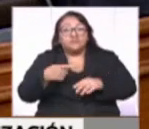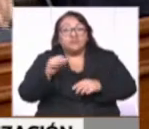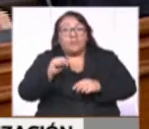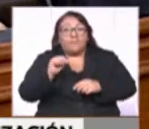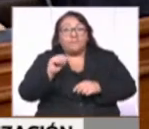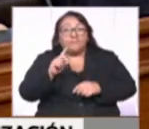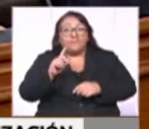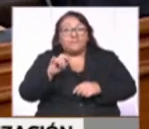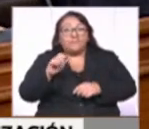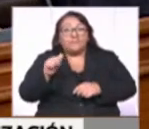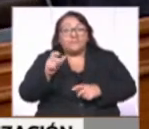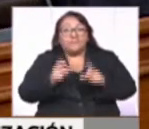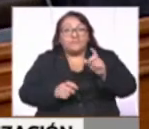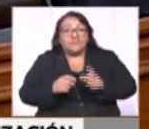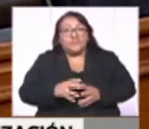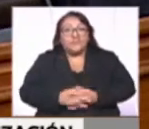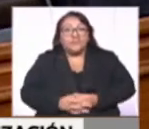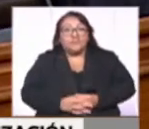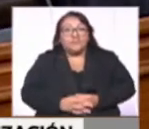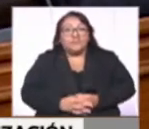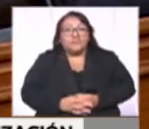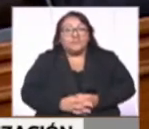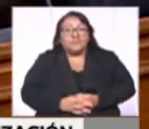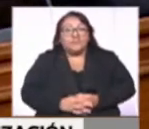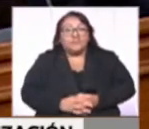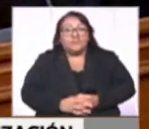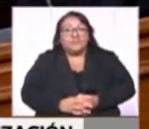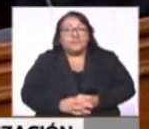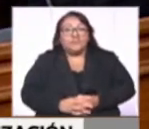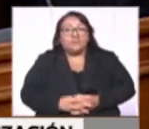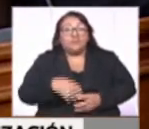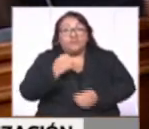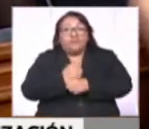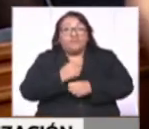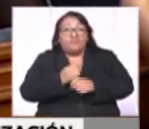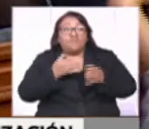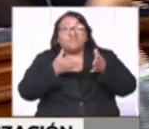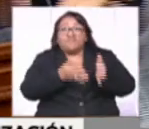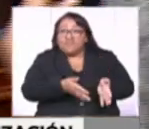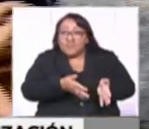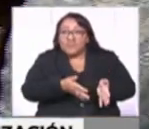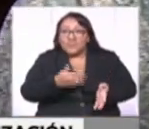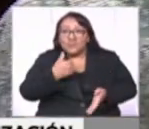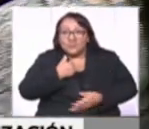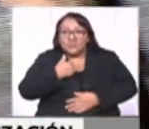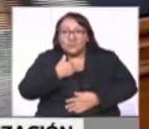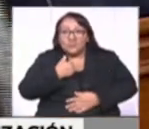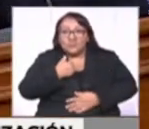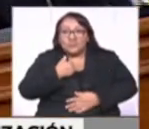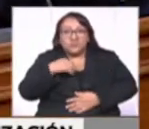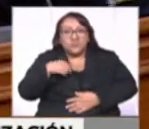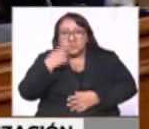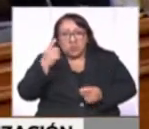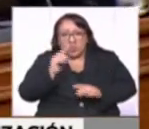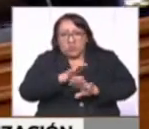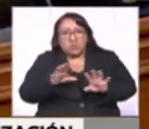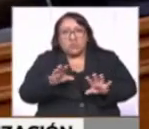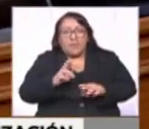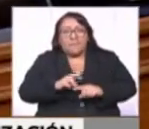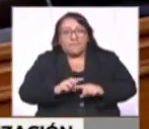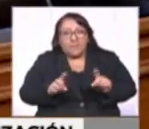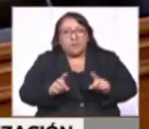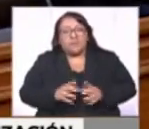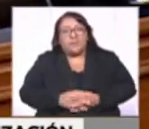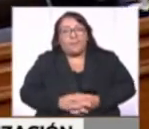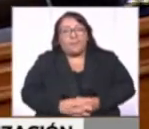de personas que trabajan ahí. Yo no estoy en desacuerdo con ello, pero